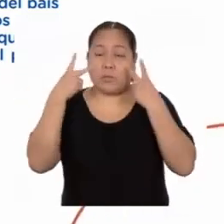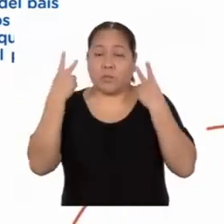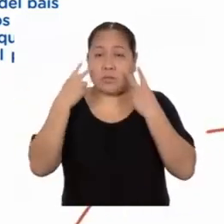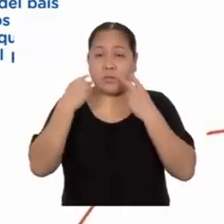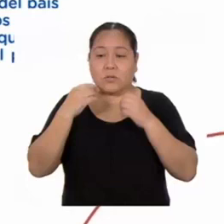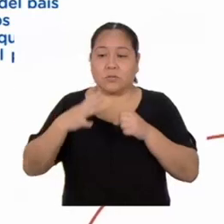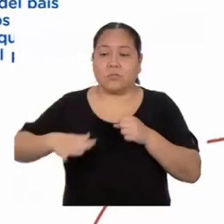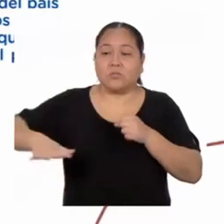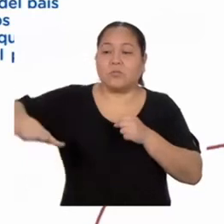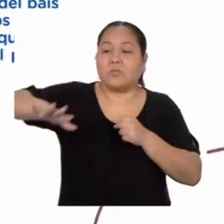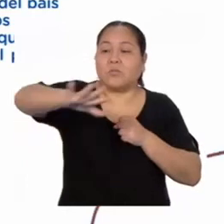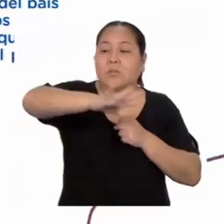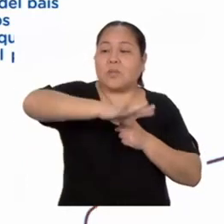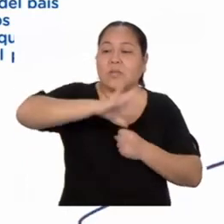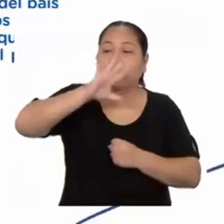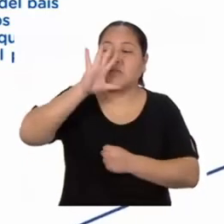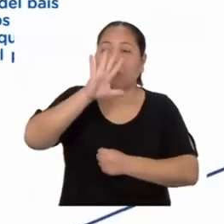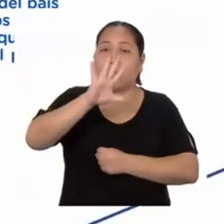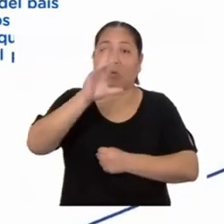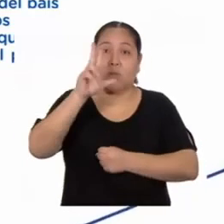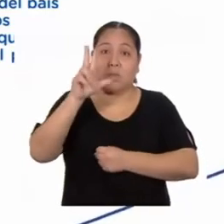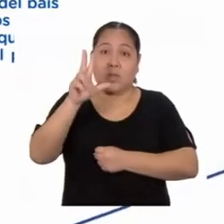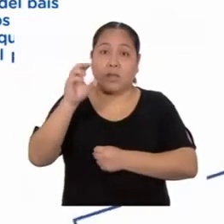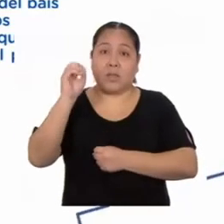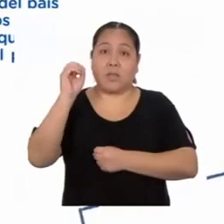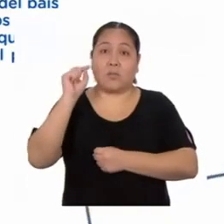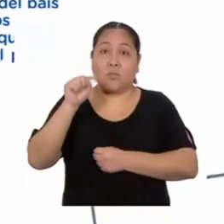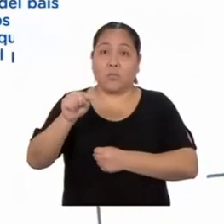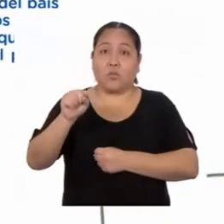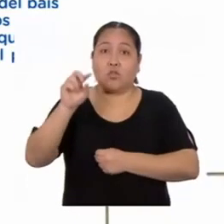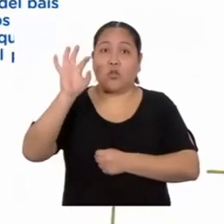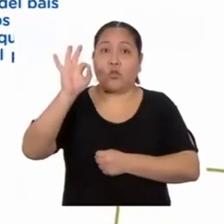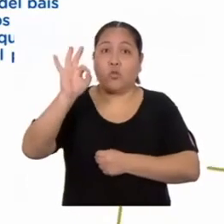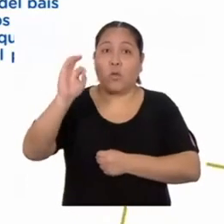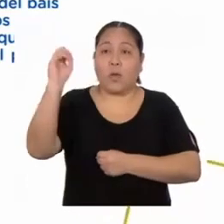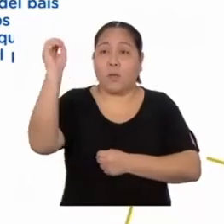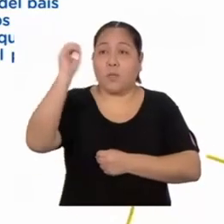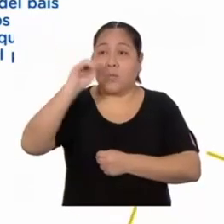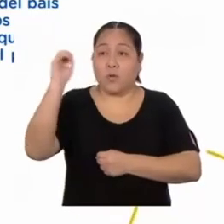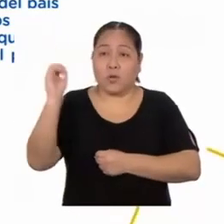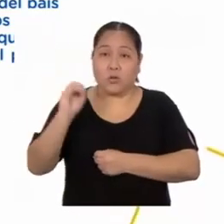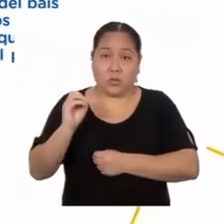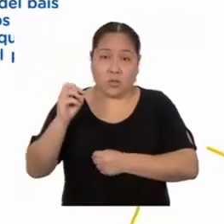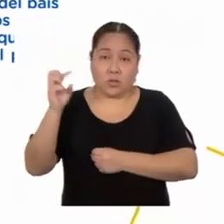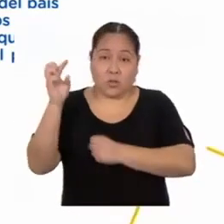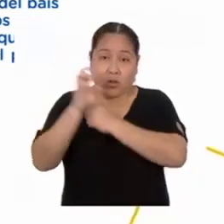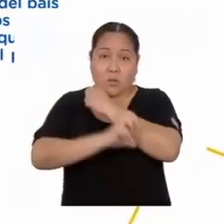el 53.9% del país y significan el